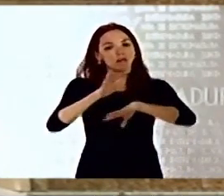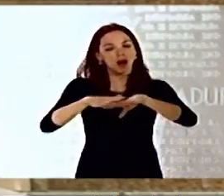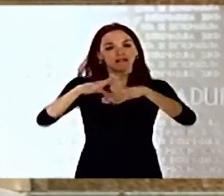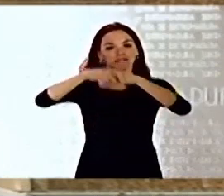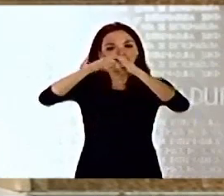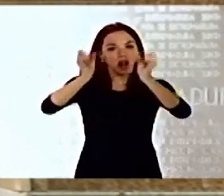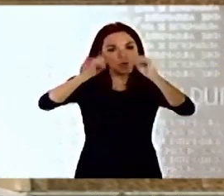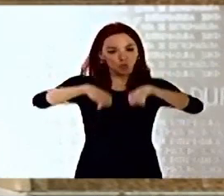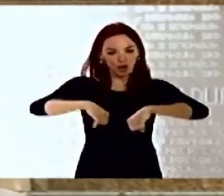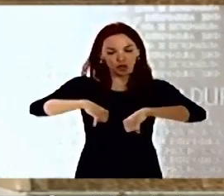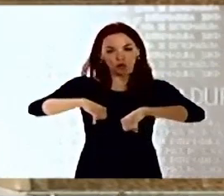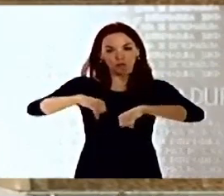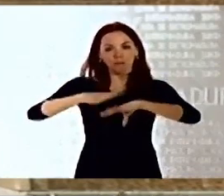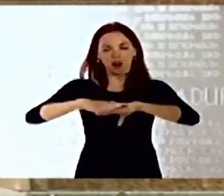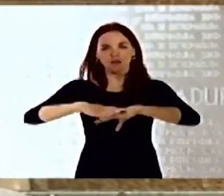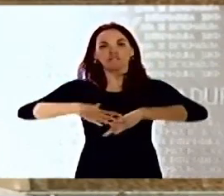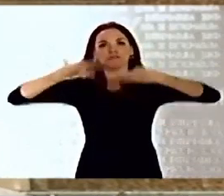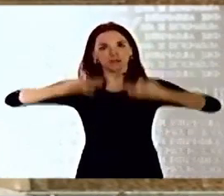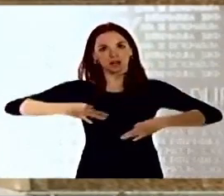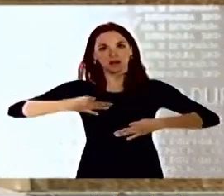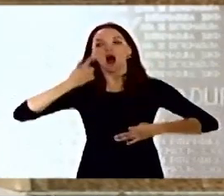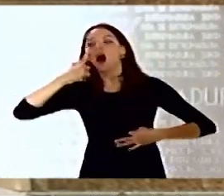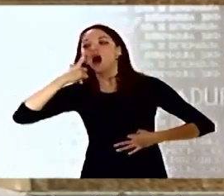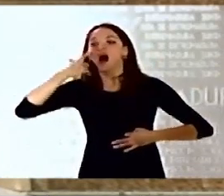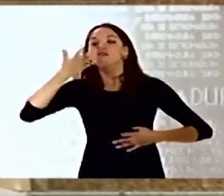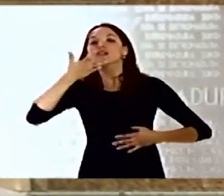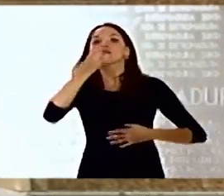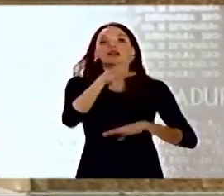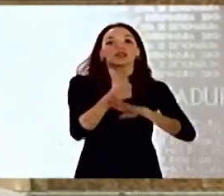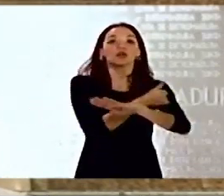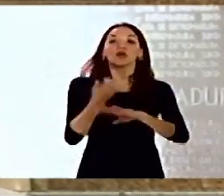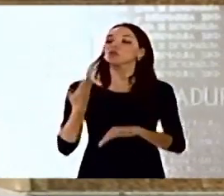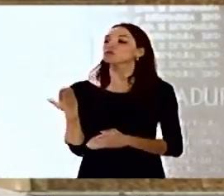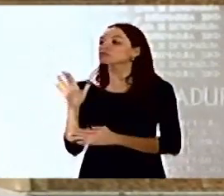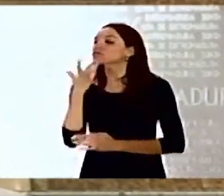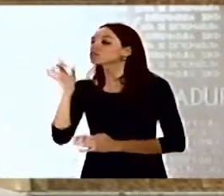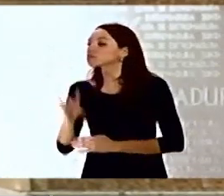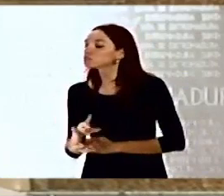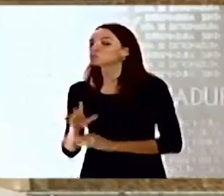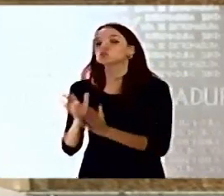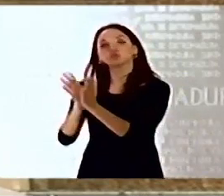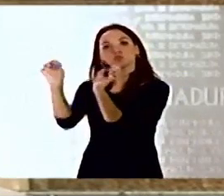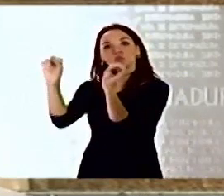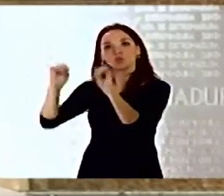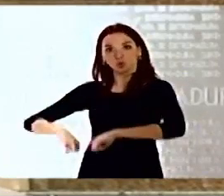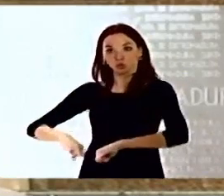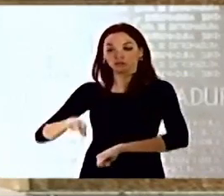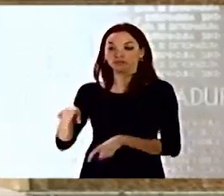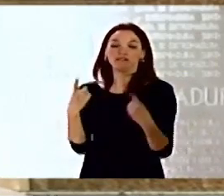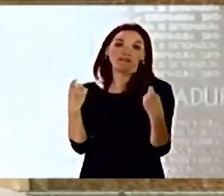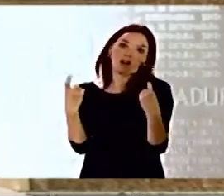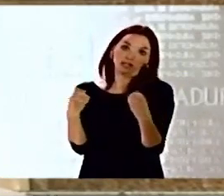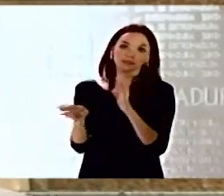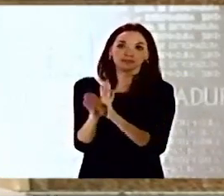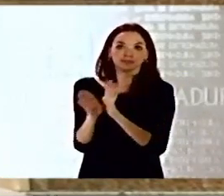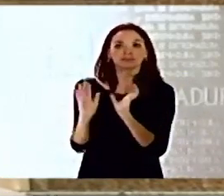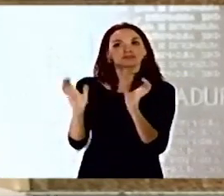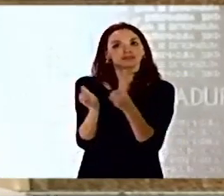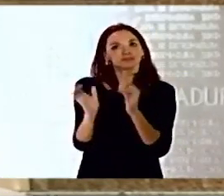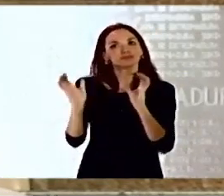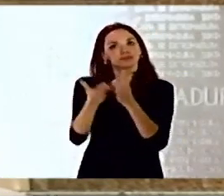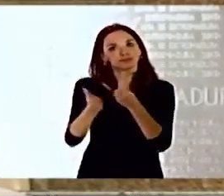planteamiento firme de quienes representamos al conjunto de los ciudadanos, pues se necesita seguir reuniéndose y